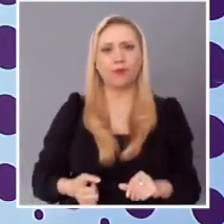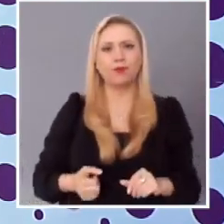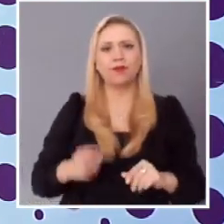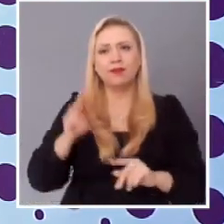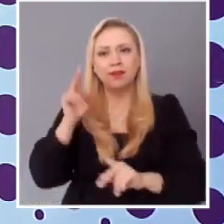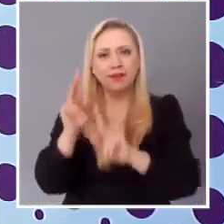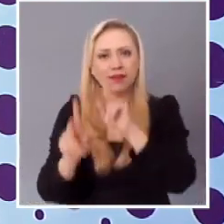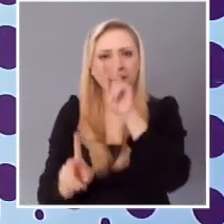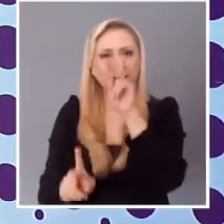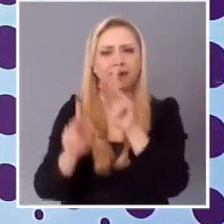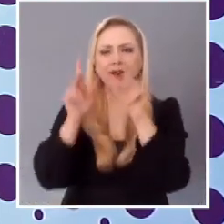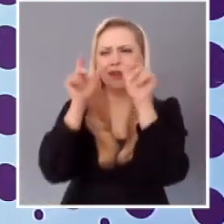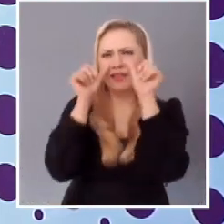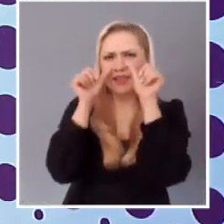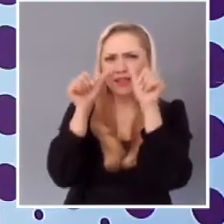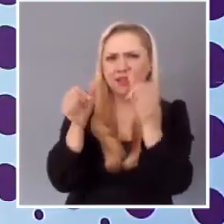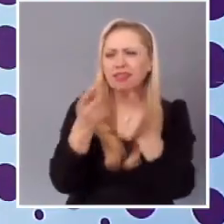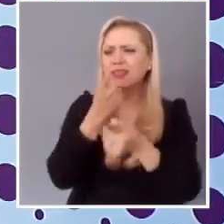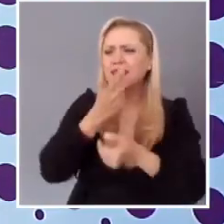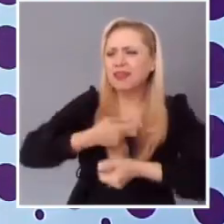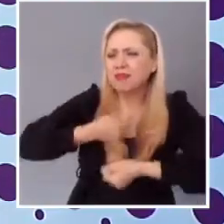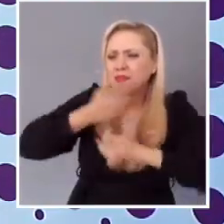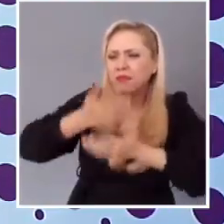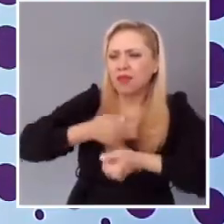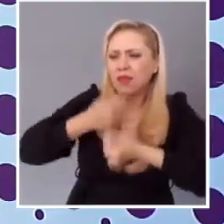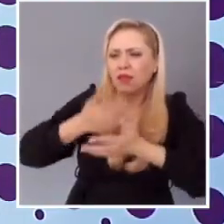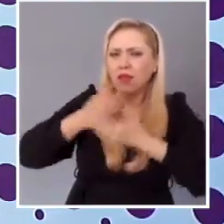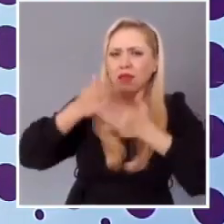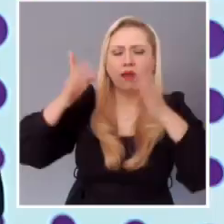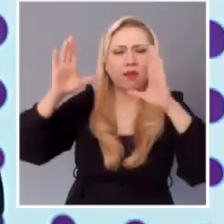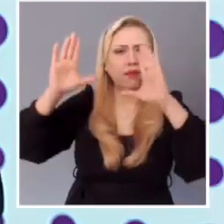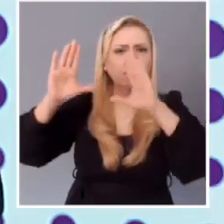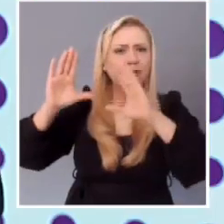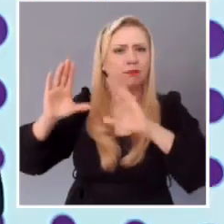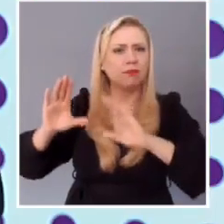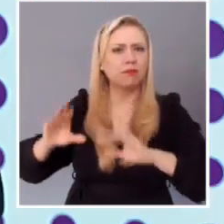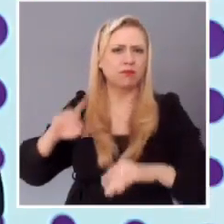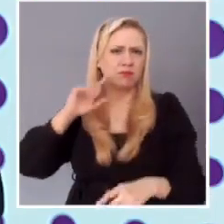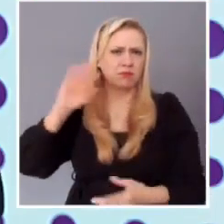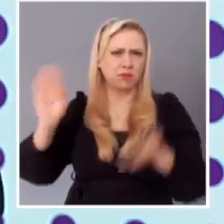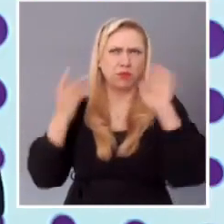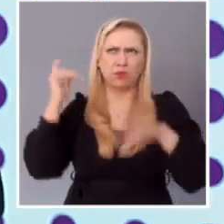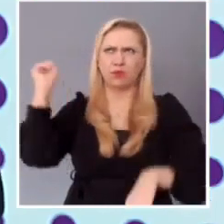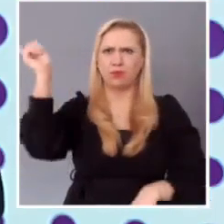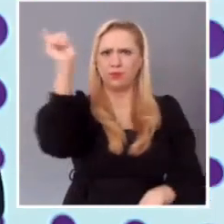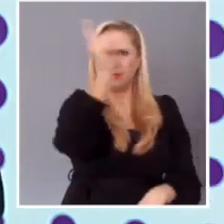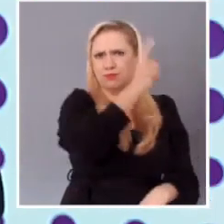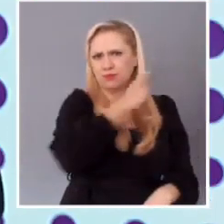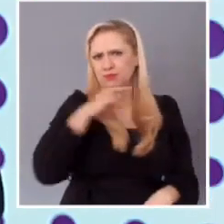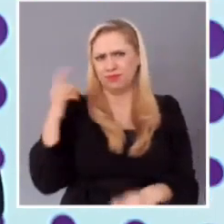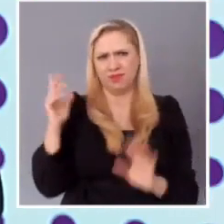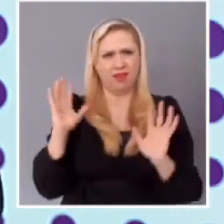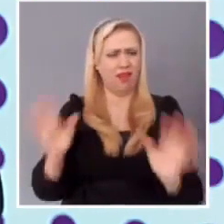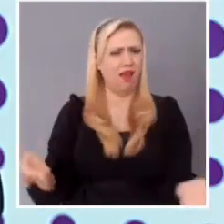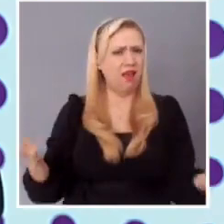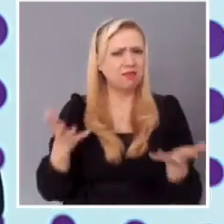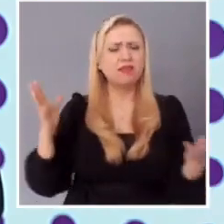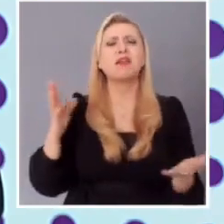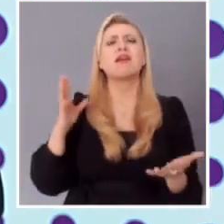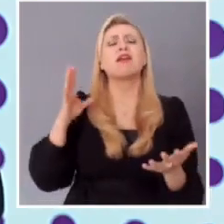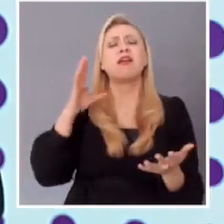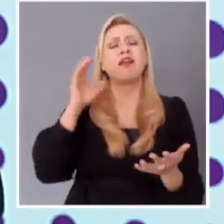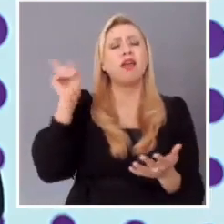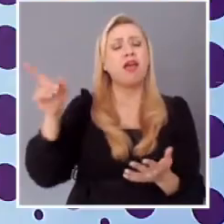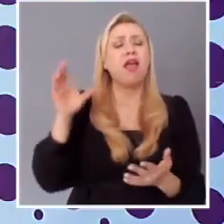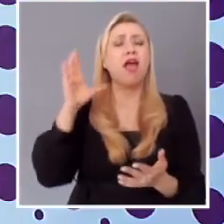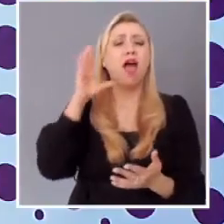están desarrollando el día de hoy en distintos lugares del mundo y no solamente en países desarrollados, en África, en India, en América